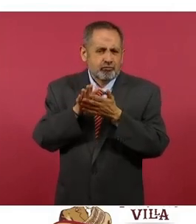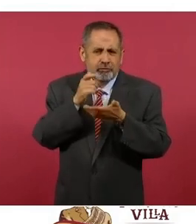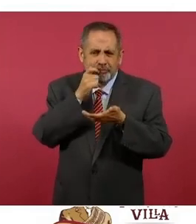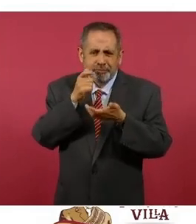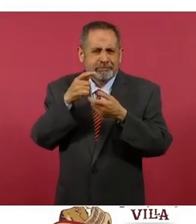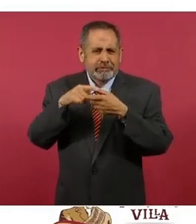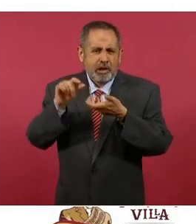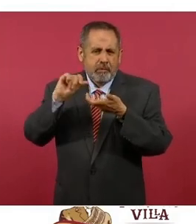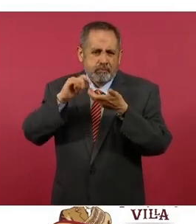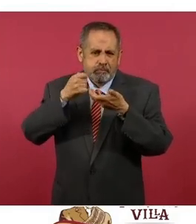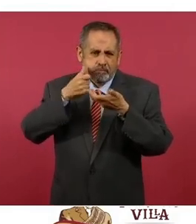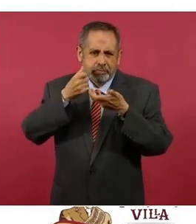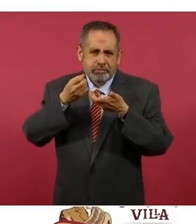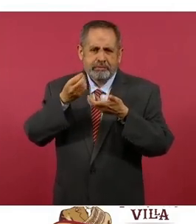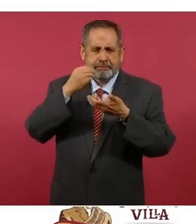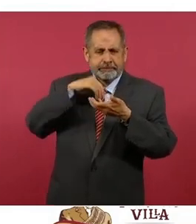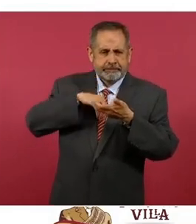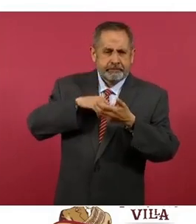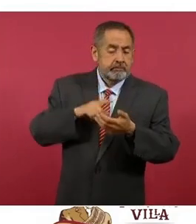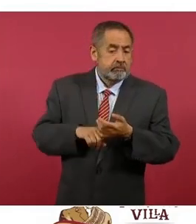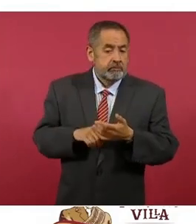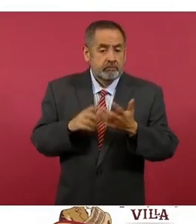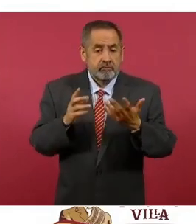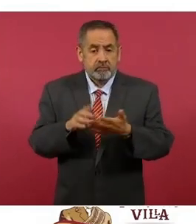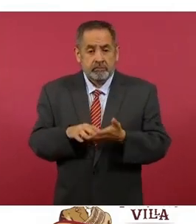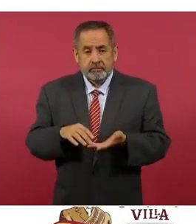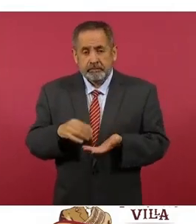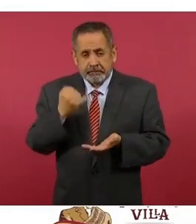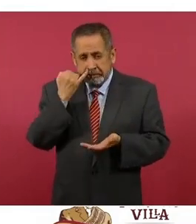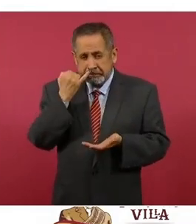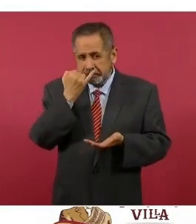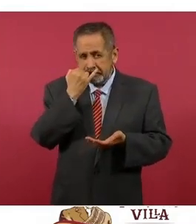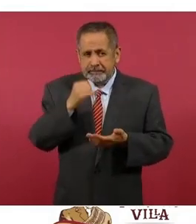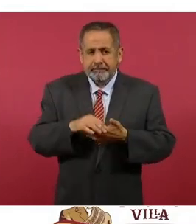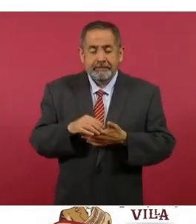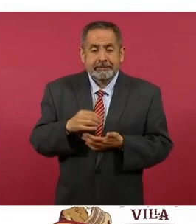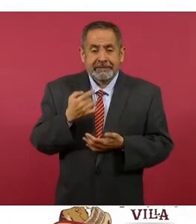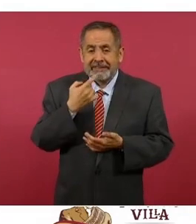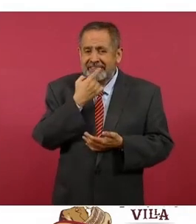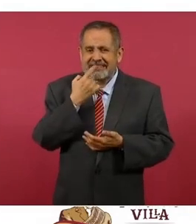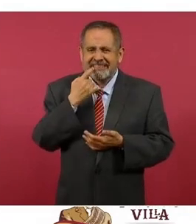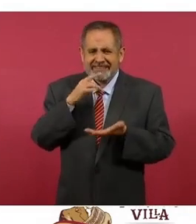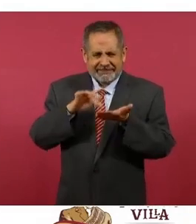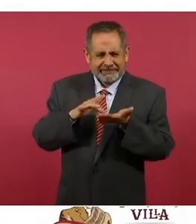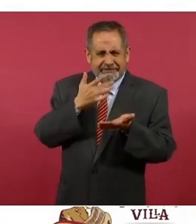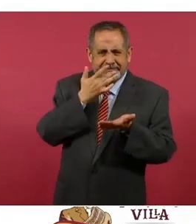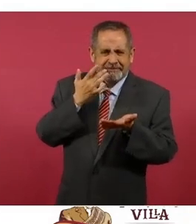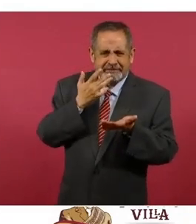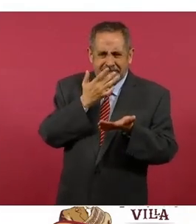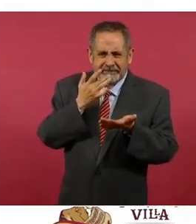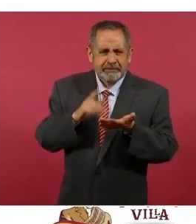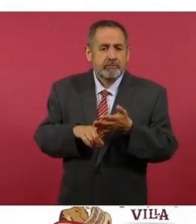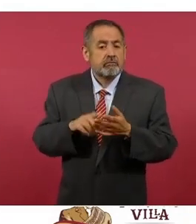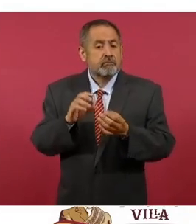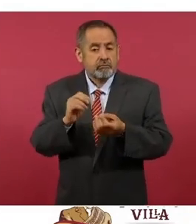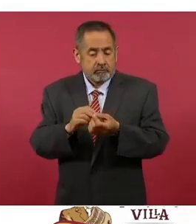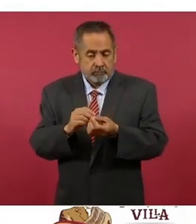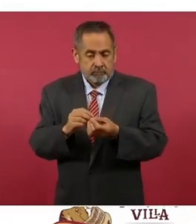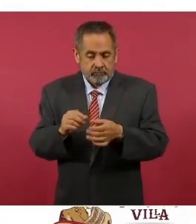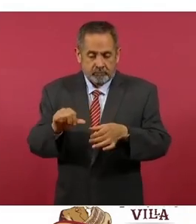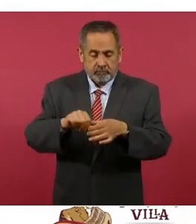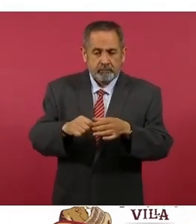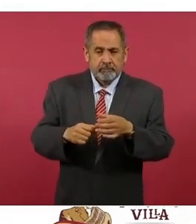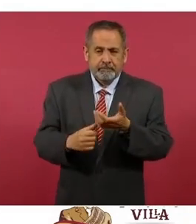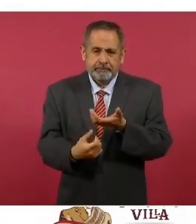y otros. Su aplicación directa del polvo blanco en las encías y también inyectada, diluida con distintas